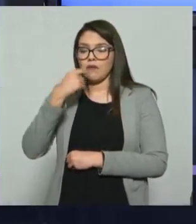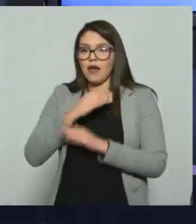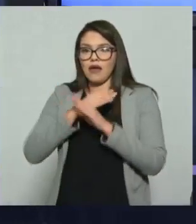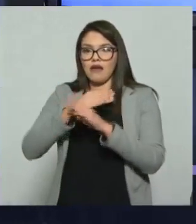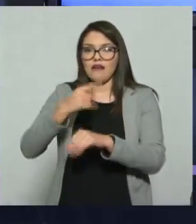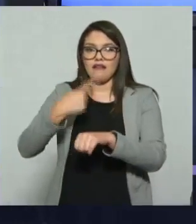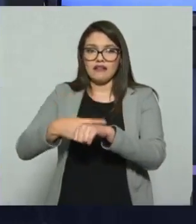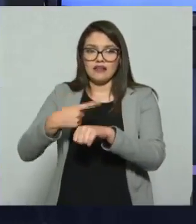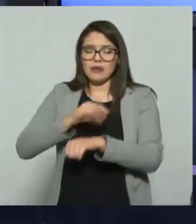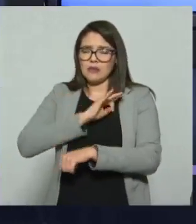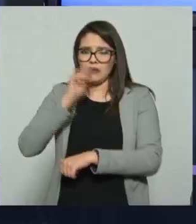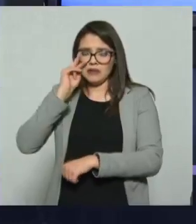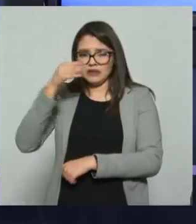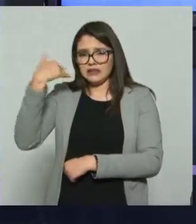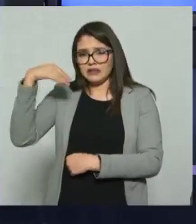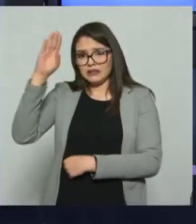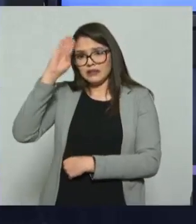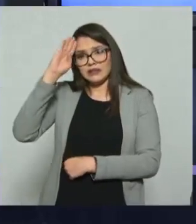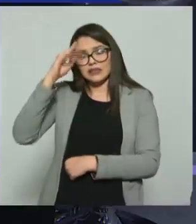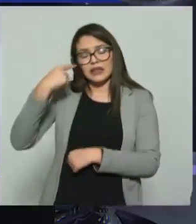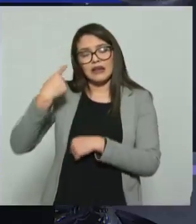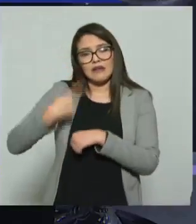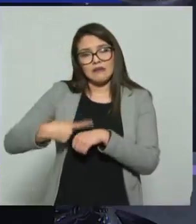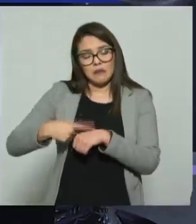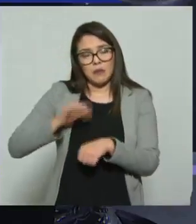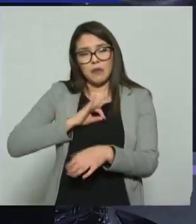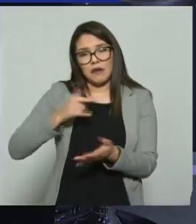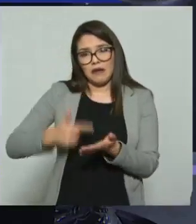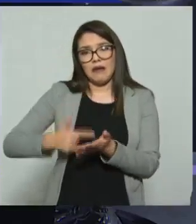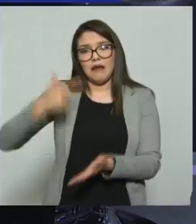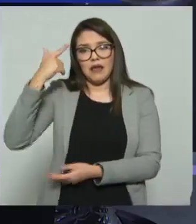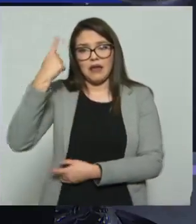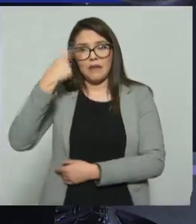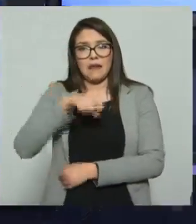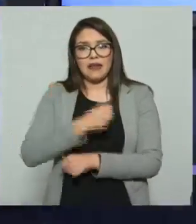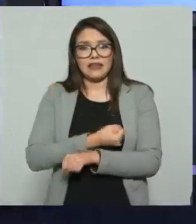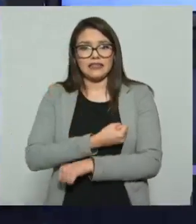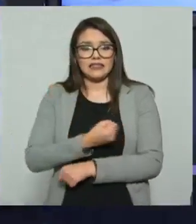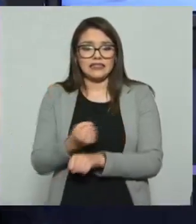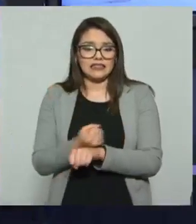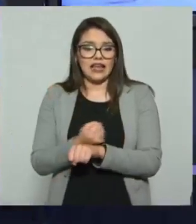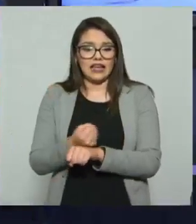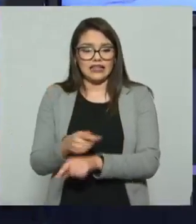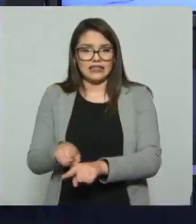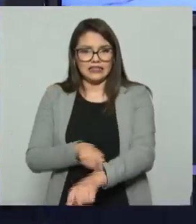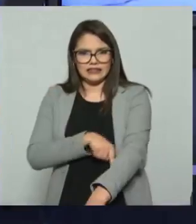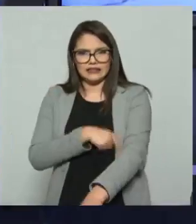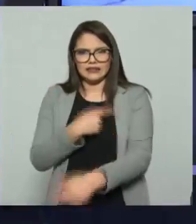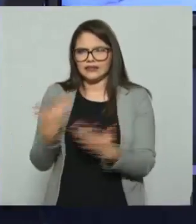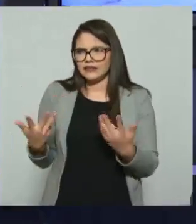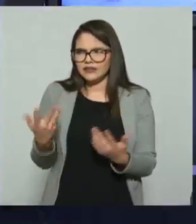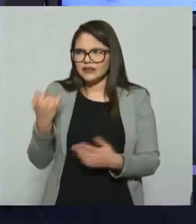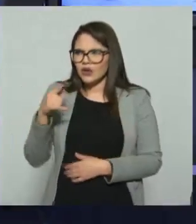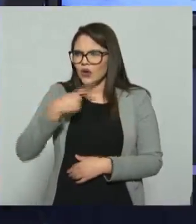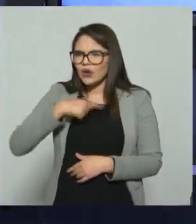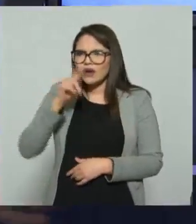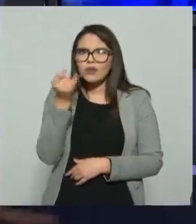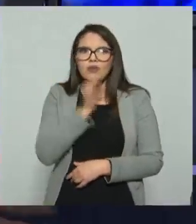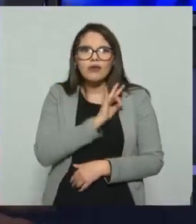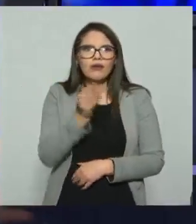muy dañinos para la sangre. Entonces, realmente dices, híjole, entonces, ¿qué puedo comer? Porque, ¿cuáles son